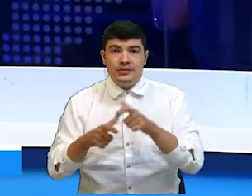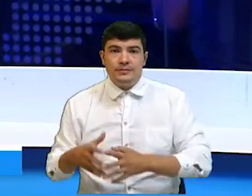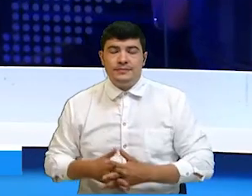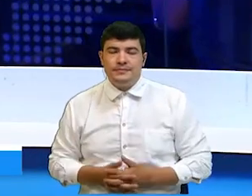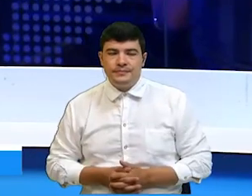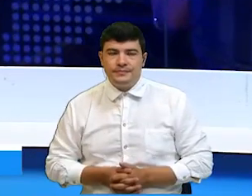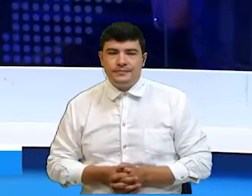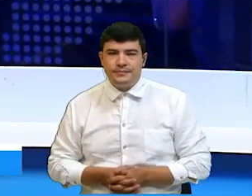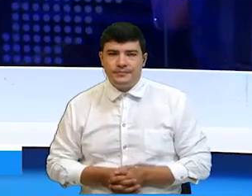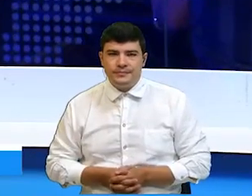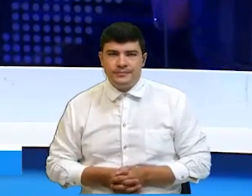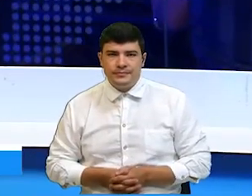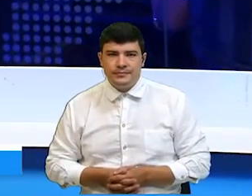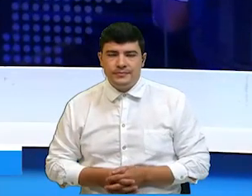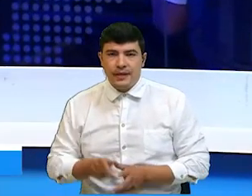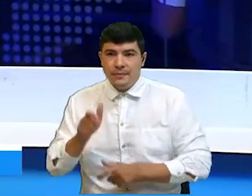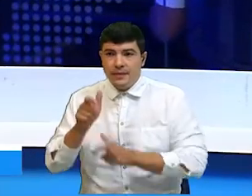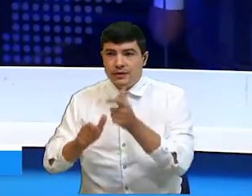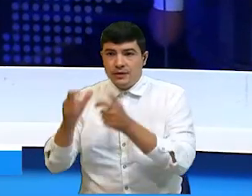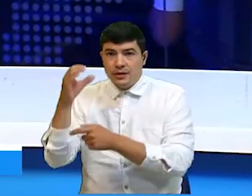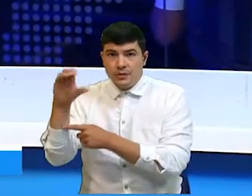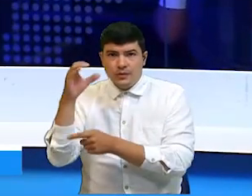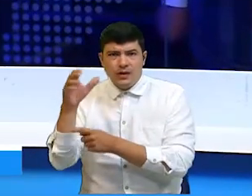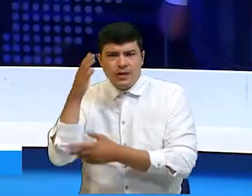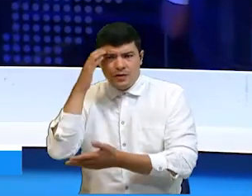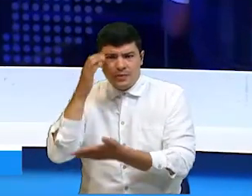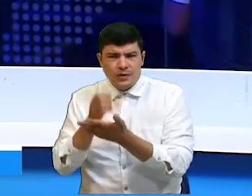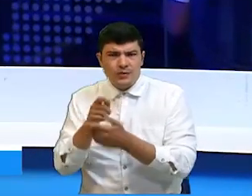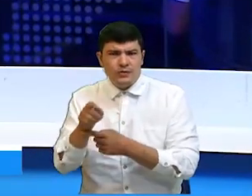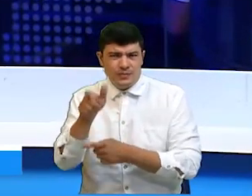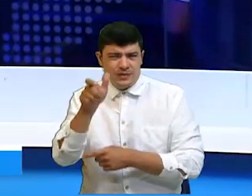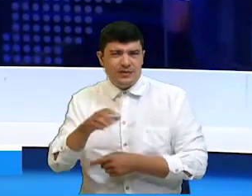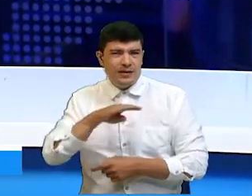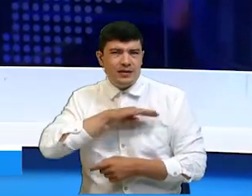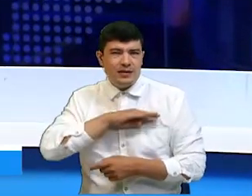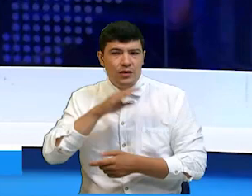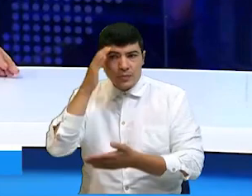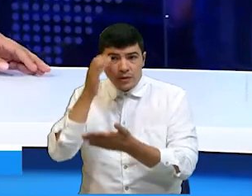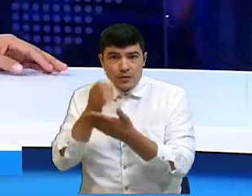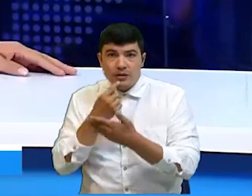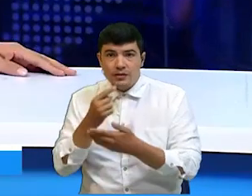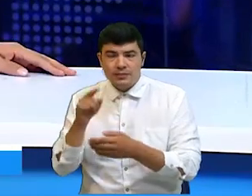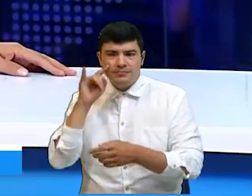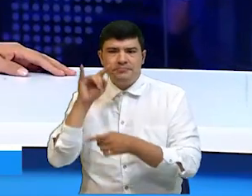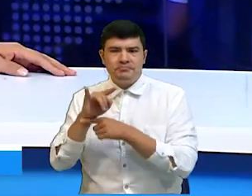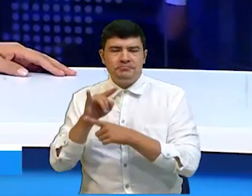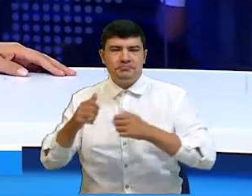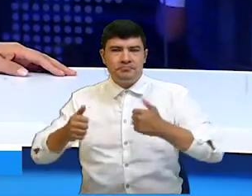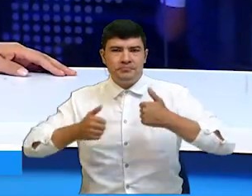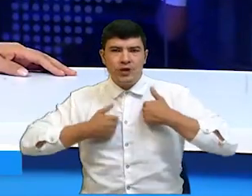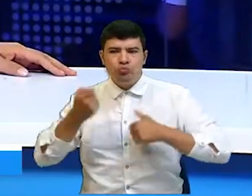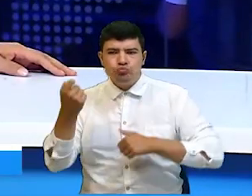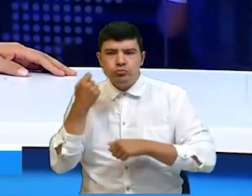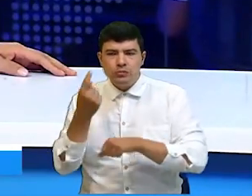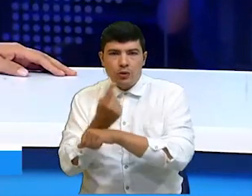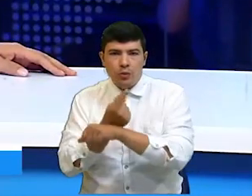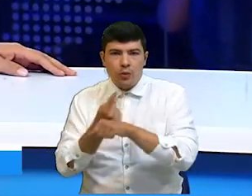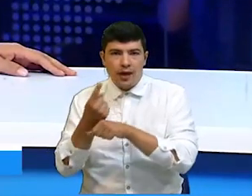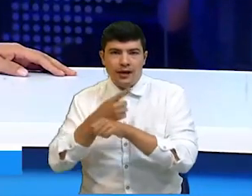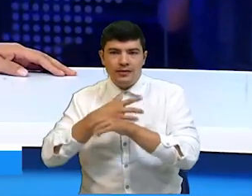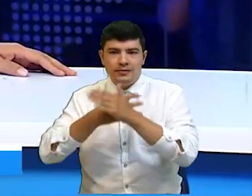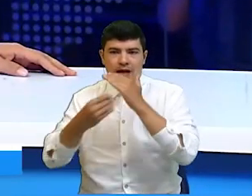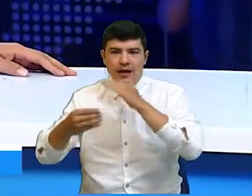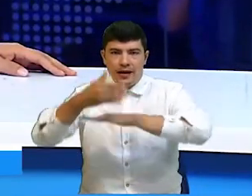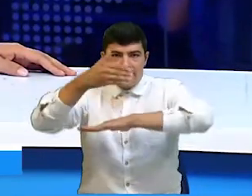y los cucuteños se pronunciaron tras las declaraciones del alcalde de la ciudad sobre el patrullaje del ejército en las últimas horas la administración